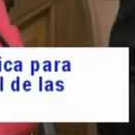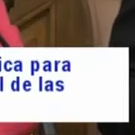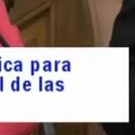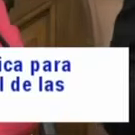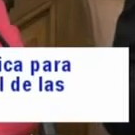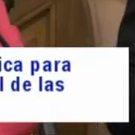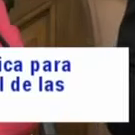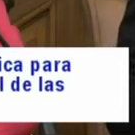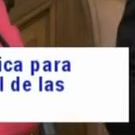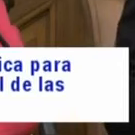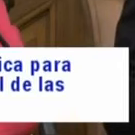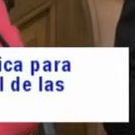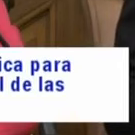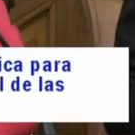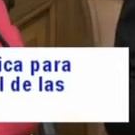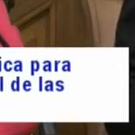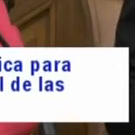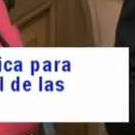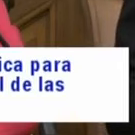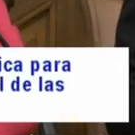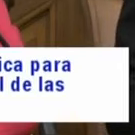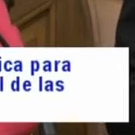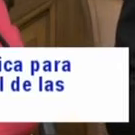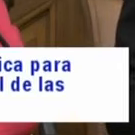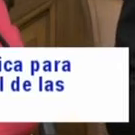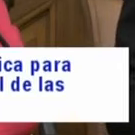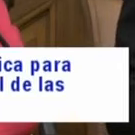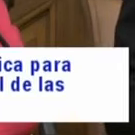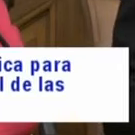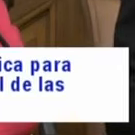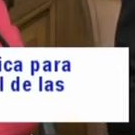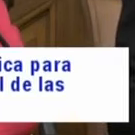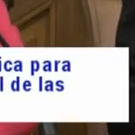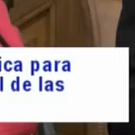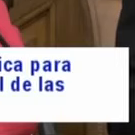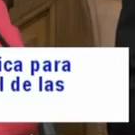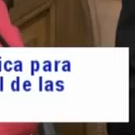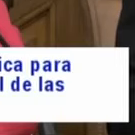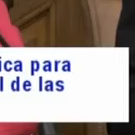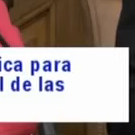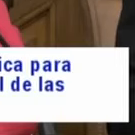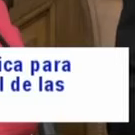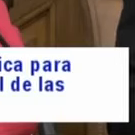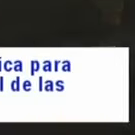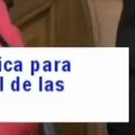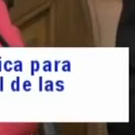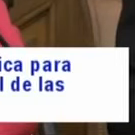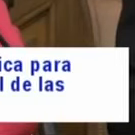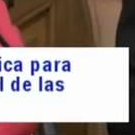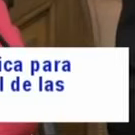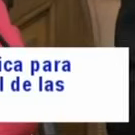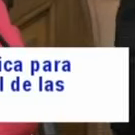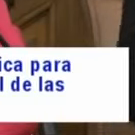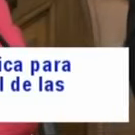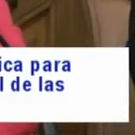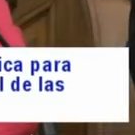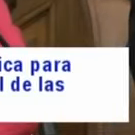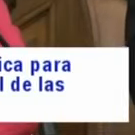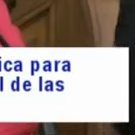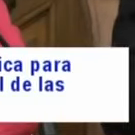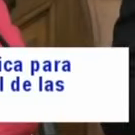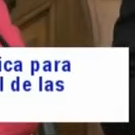104. Los sujetos pasivos de esta ley que incumplan con el deber de garantizar el derecho a la inclusión deportiva de las personas con